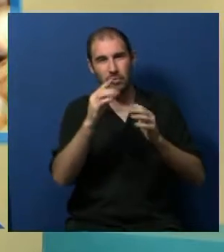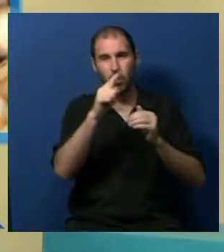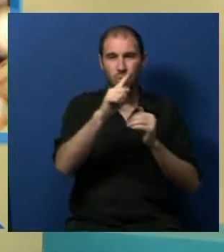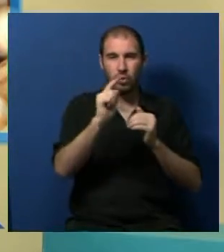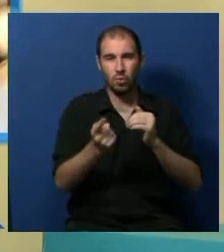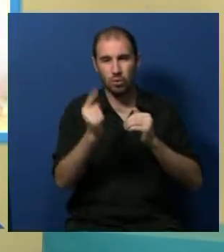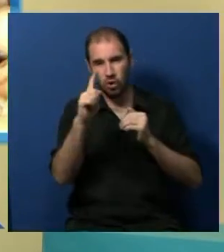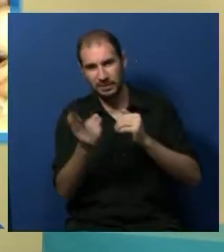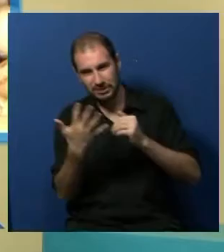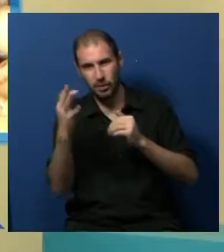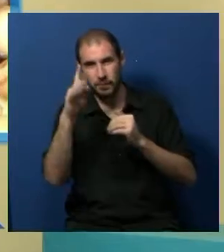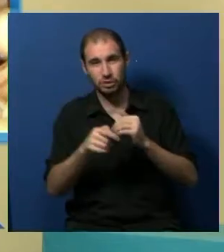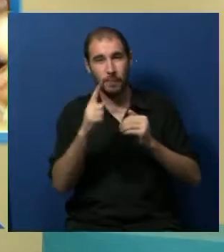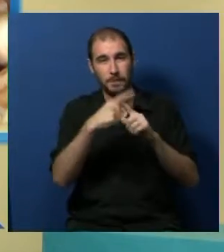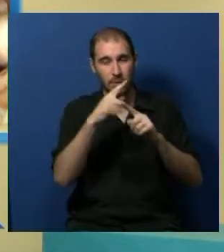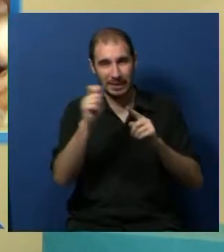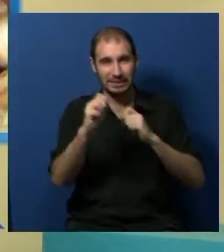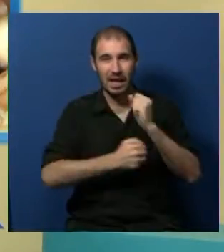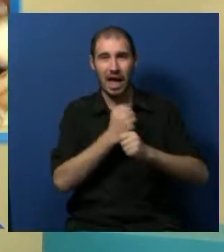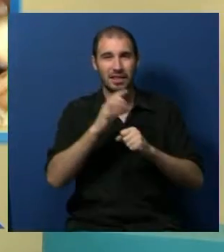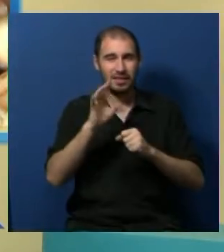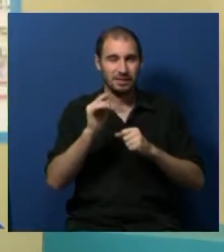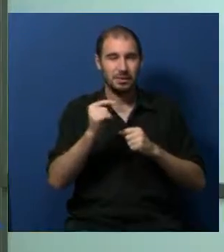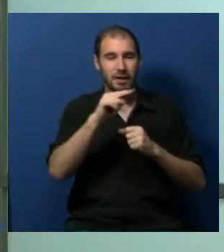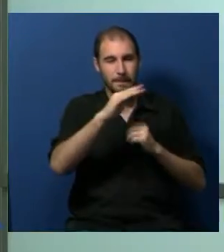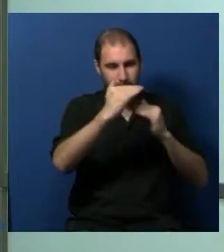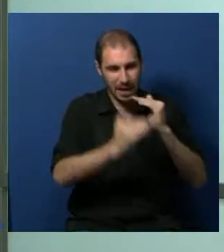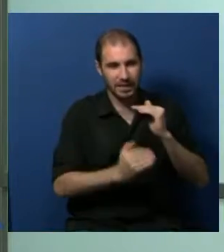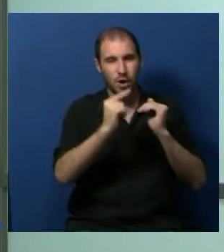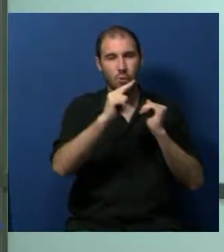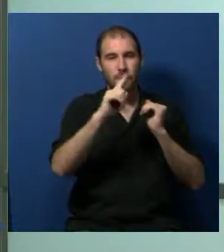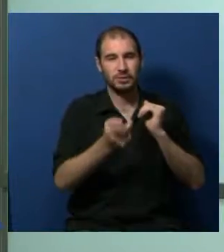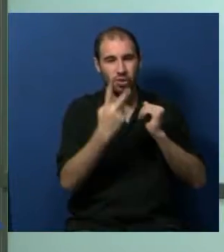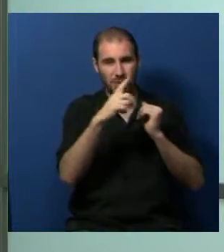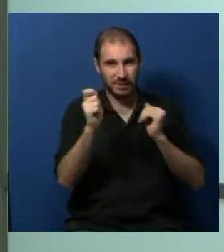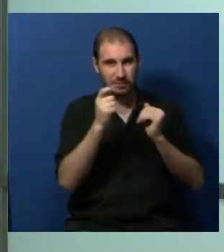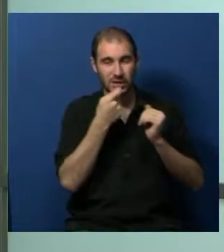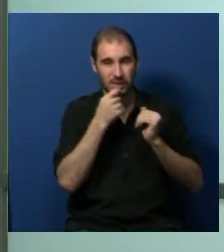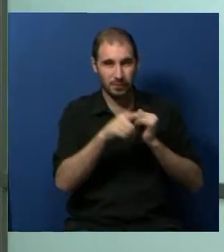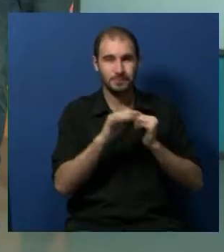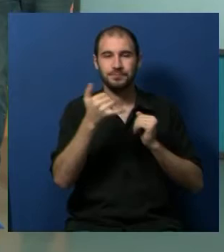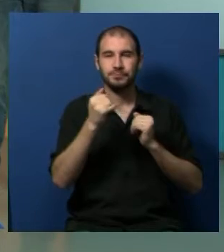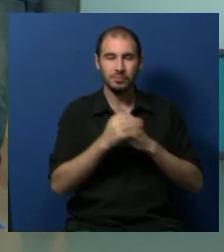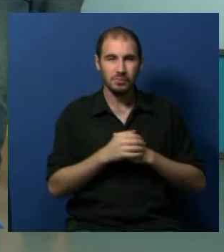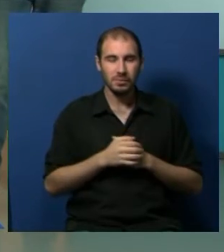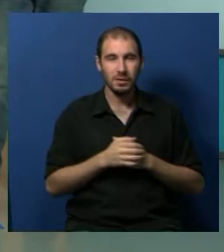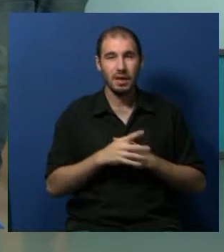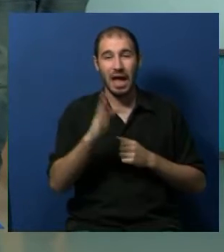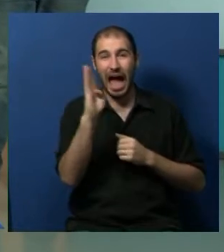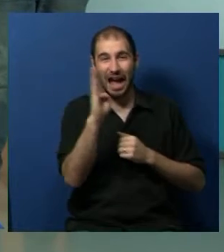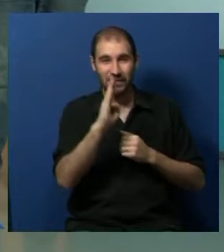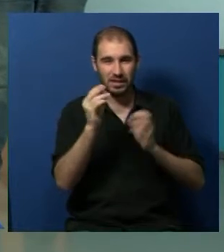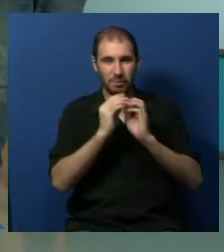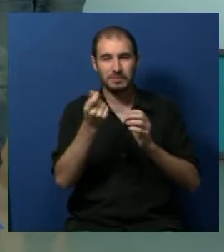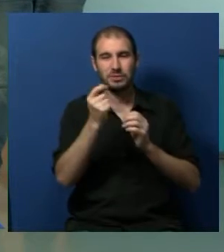y el 1,5% mensual hasta diciembre. O sea, que baje 1% en 2 meses, por ejemplo, la inflación. Exacto, que a partir de abril la